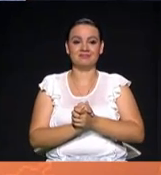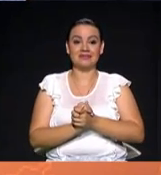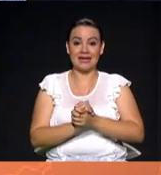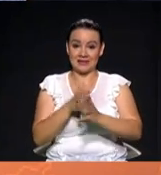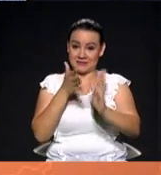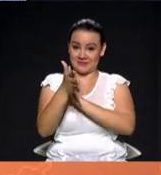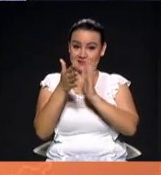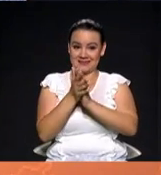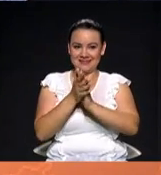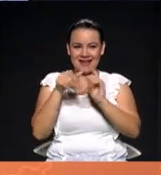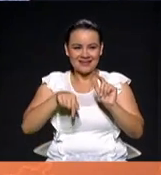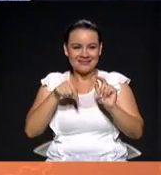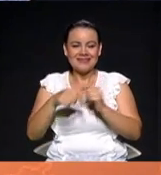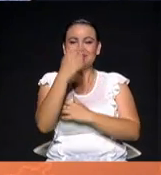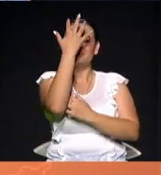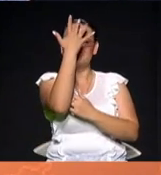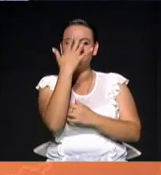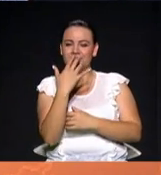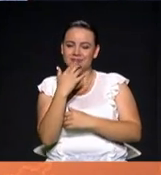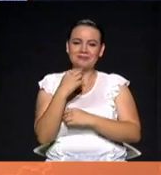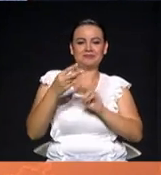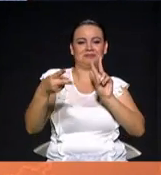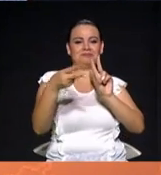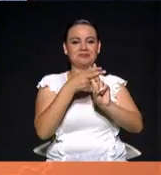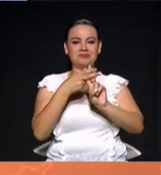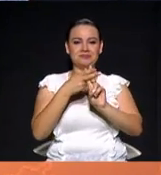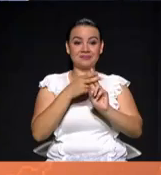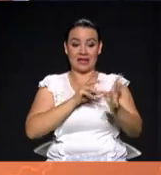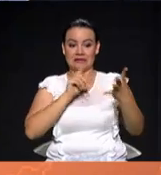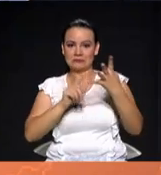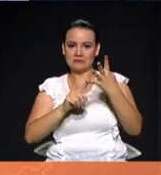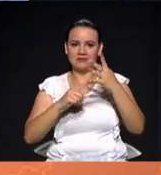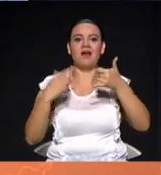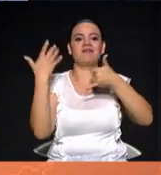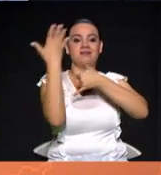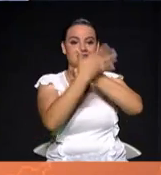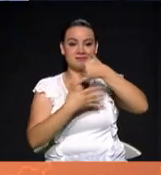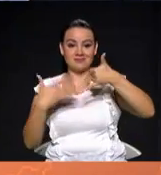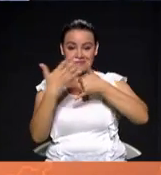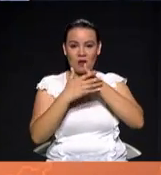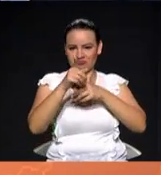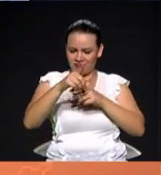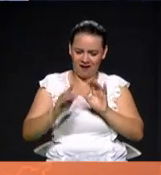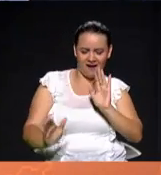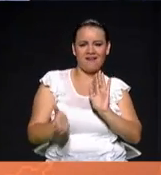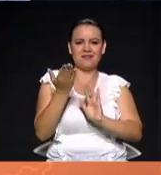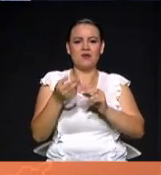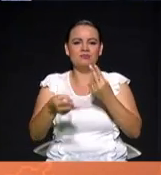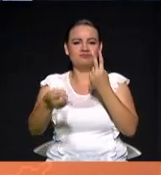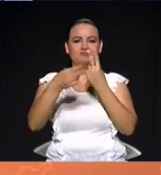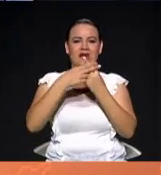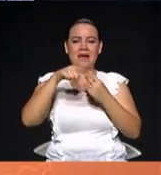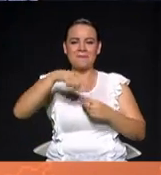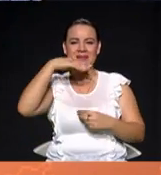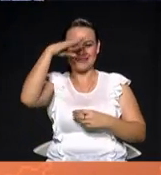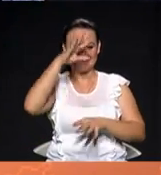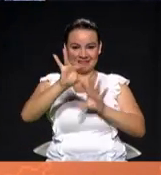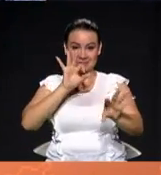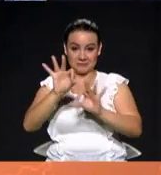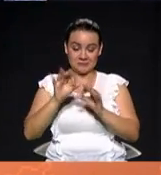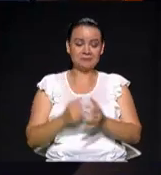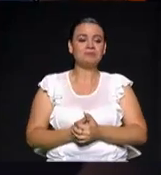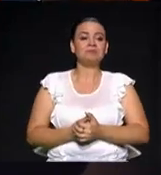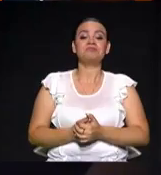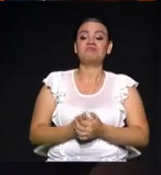tendencia en las redes sociales en medellín y de cuartos a nivel nacional sigan opinando con el hashtag medellín el hacemos una pausa recuerden que estamos